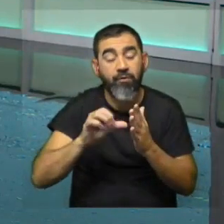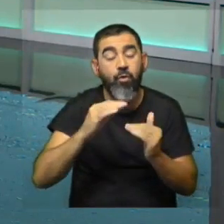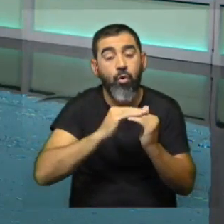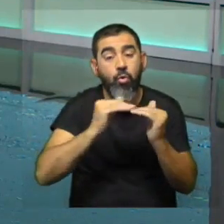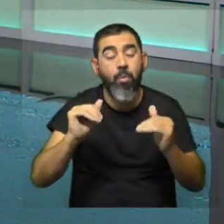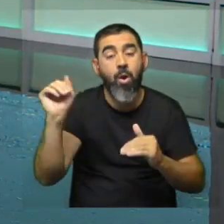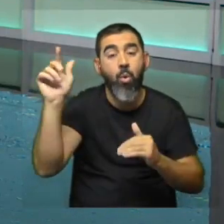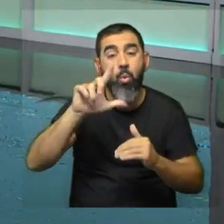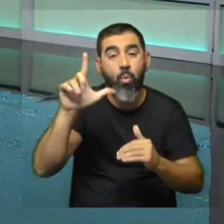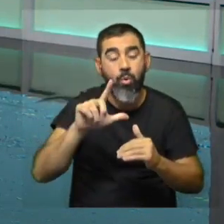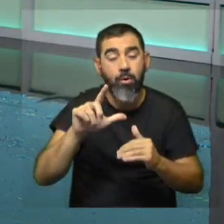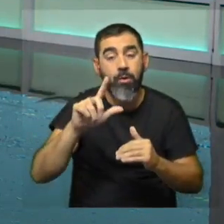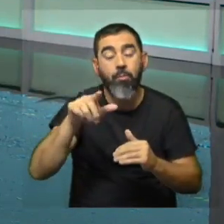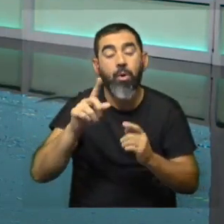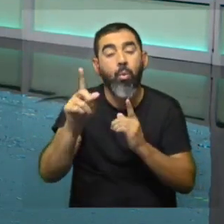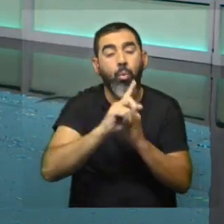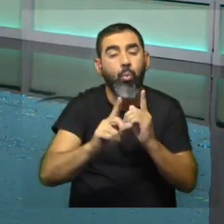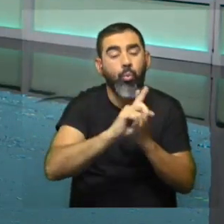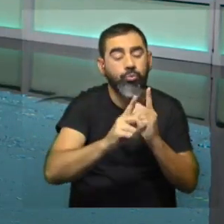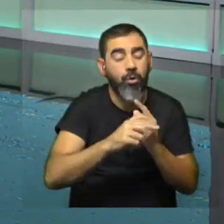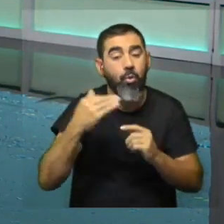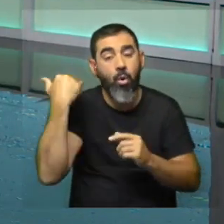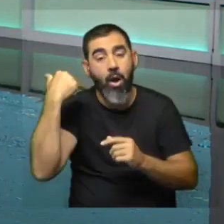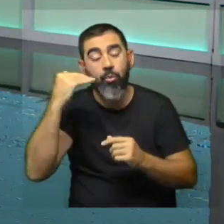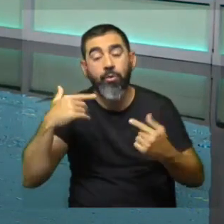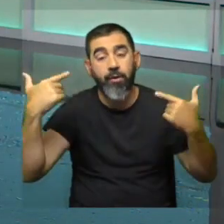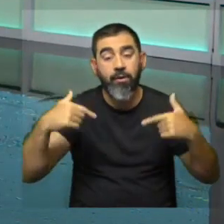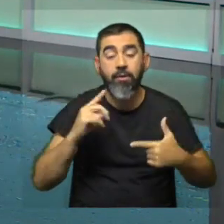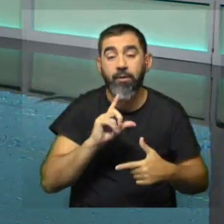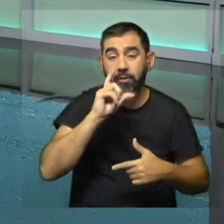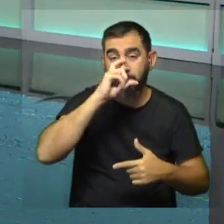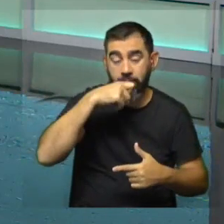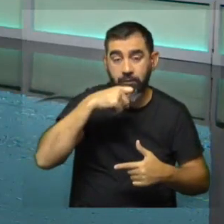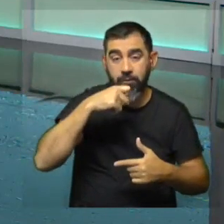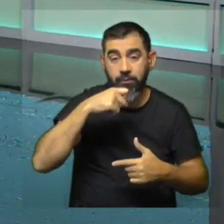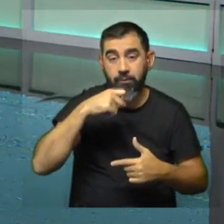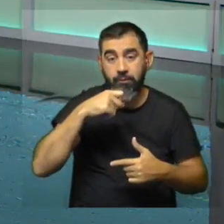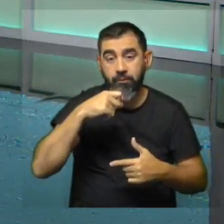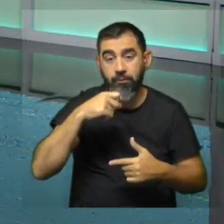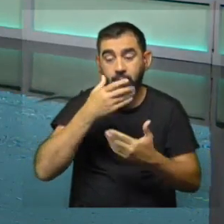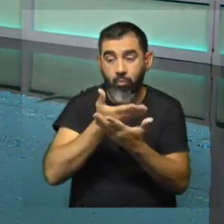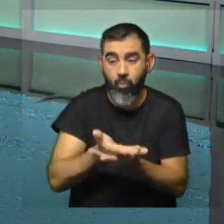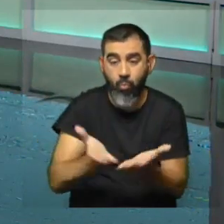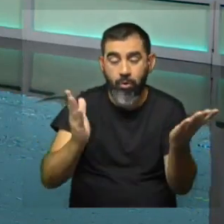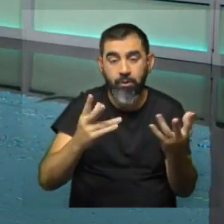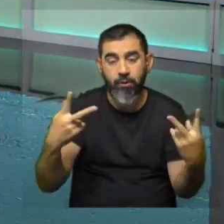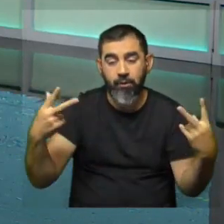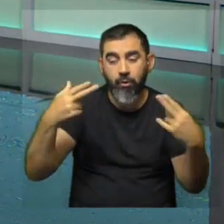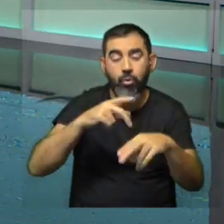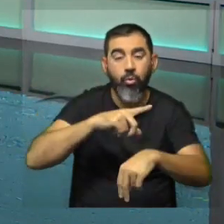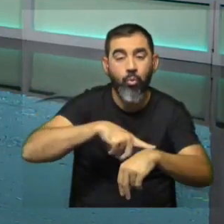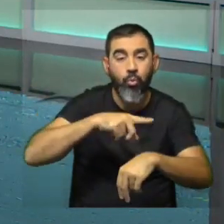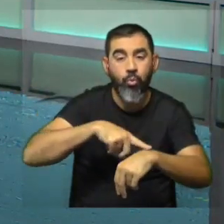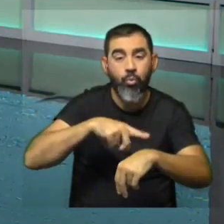este lunes, luego que usuarios y autoridades de la Intendencia de Montevideo dieran visibilidad a los recortes de horarios que